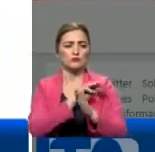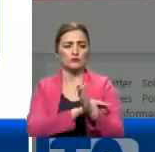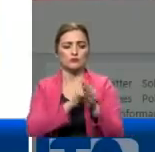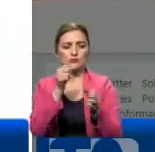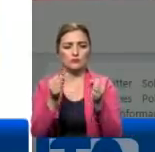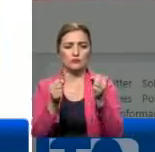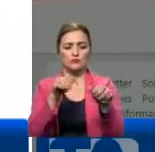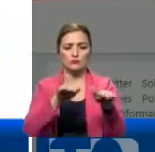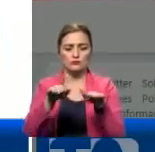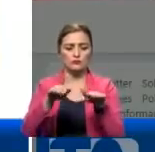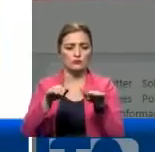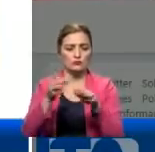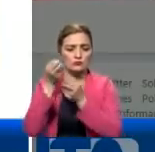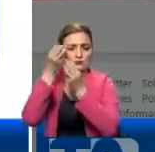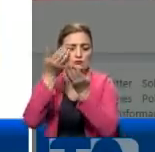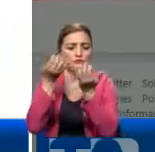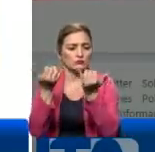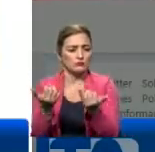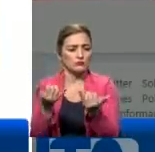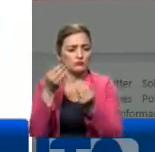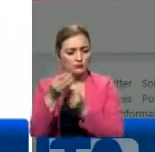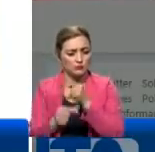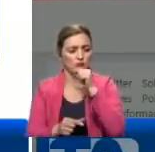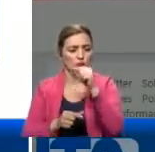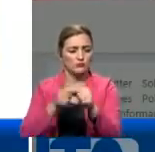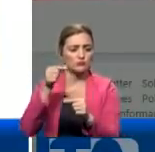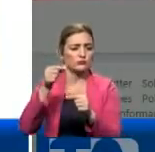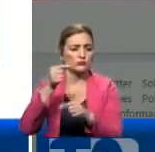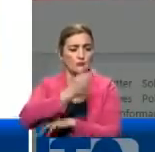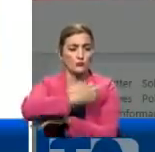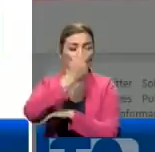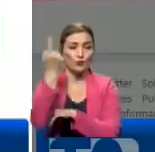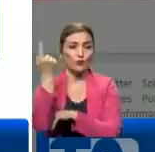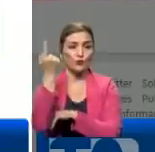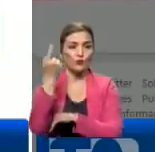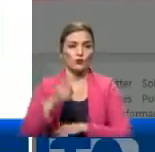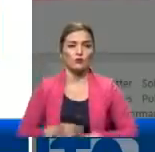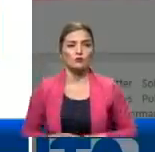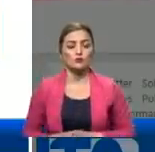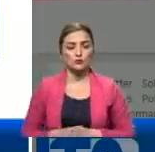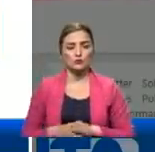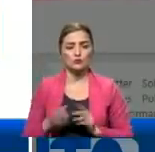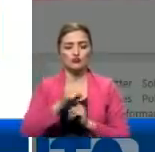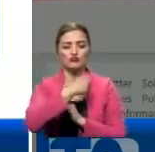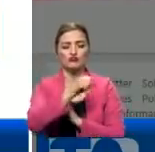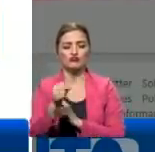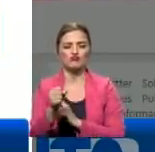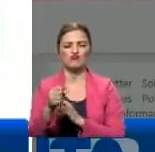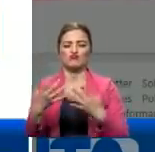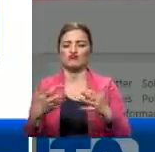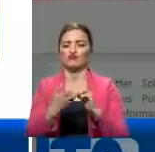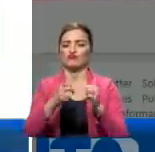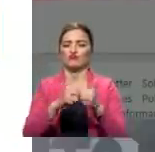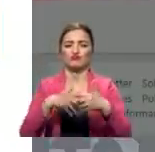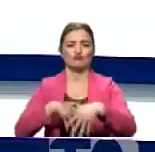que se irá actualizando esta información durante los próximos días en virtud de la situación de la